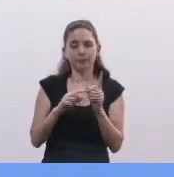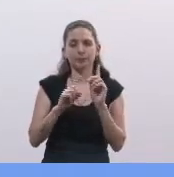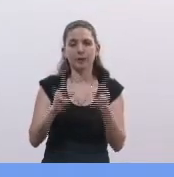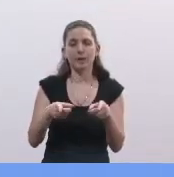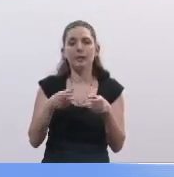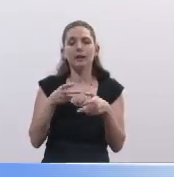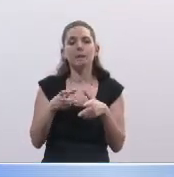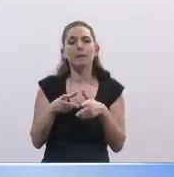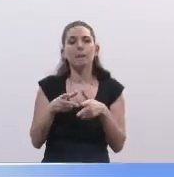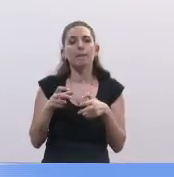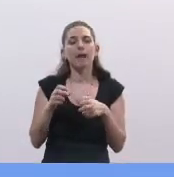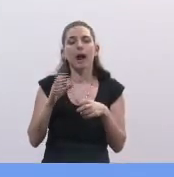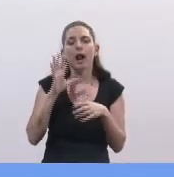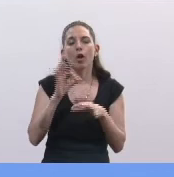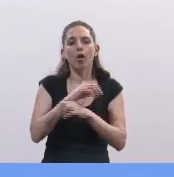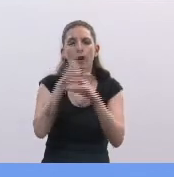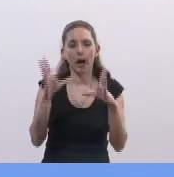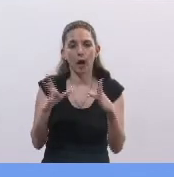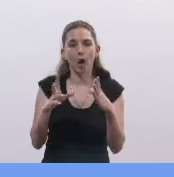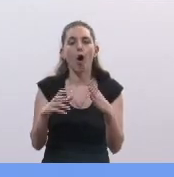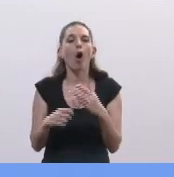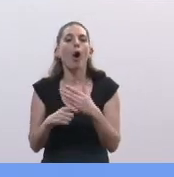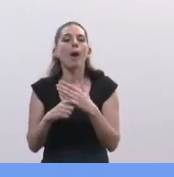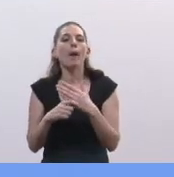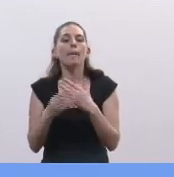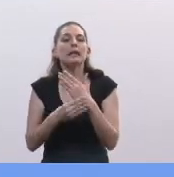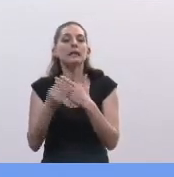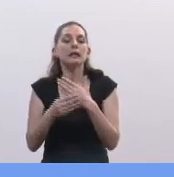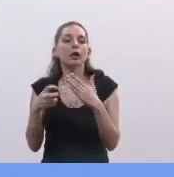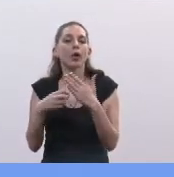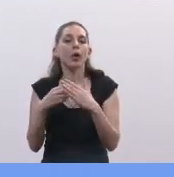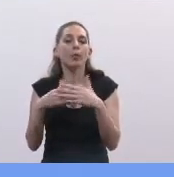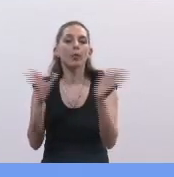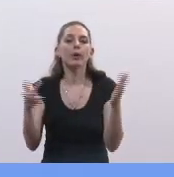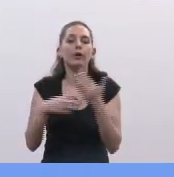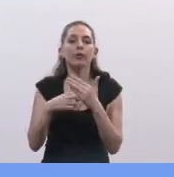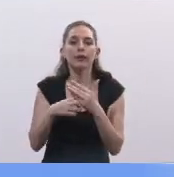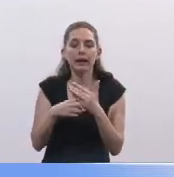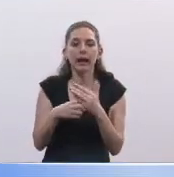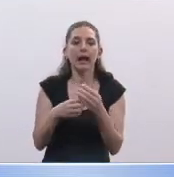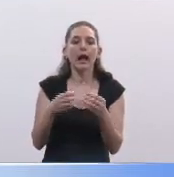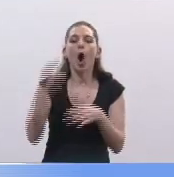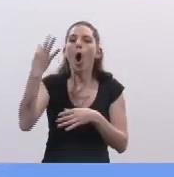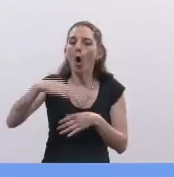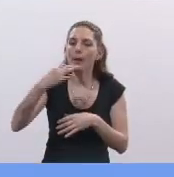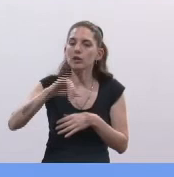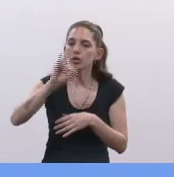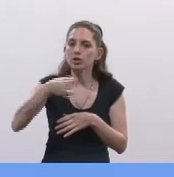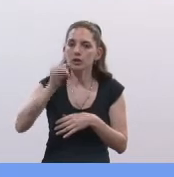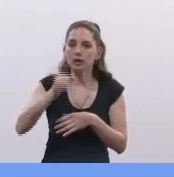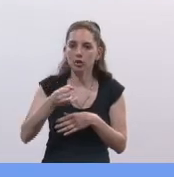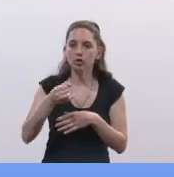más, el Ministerio Público Fiscal no es el Poder Judicial. El Ministerio Público Fiscal tiene la obligación